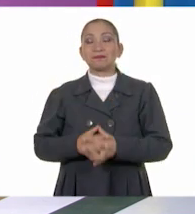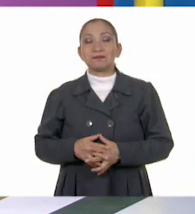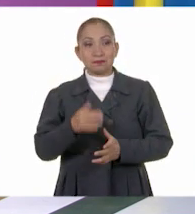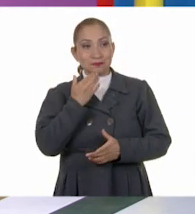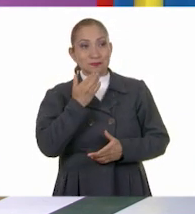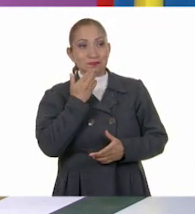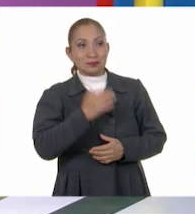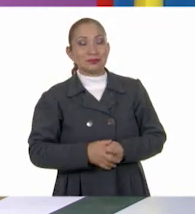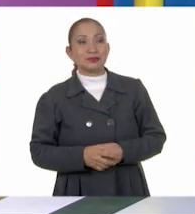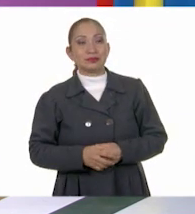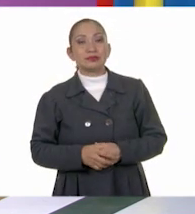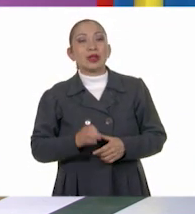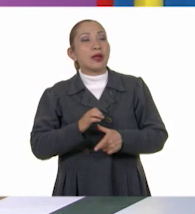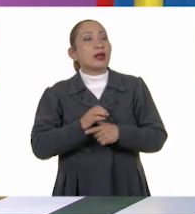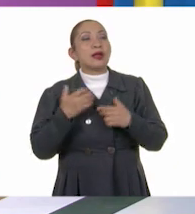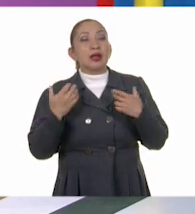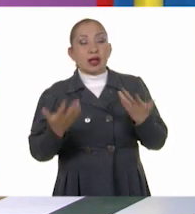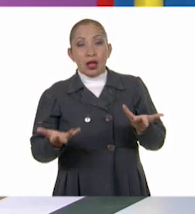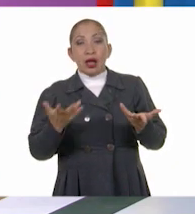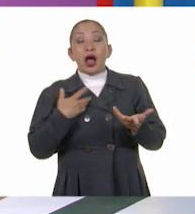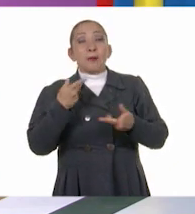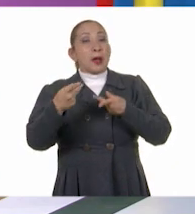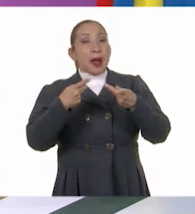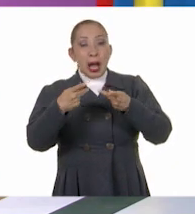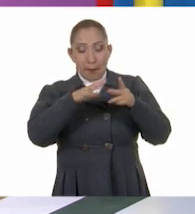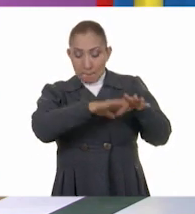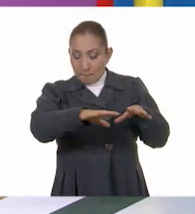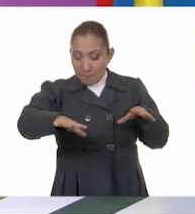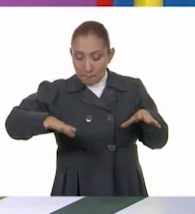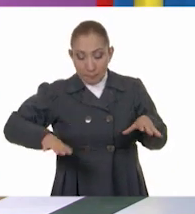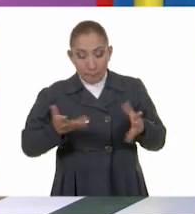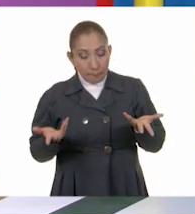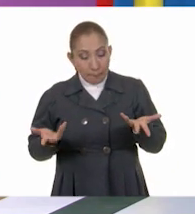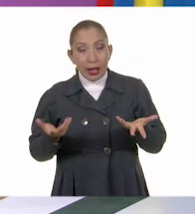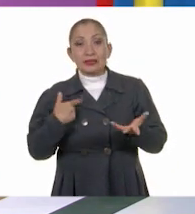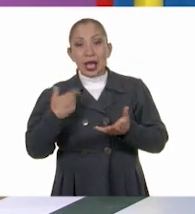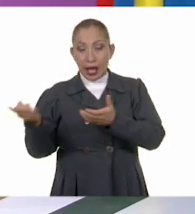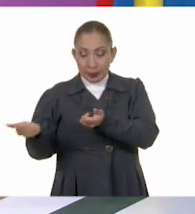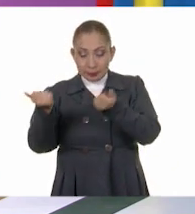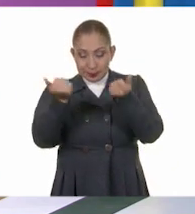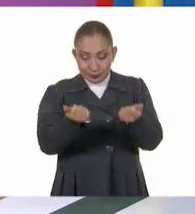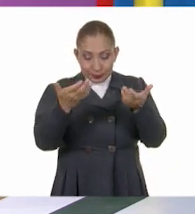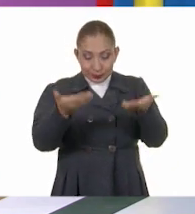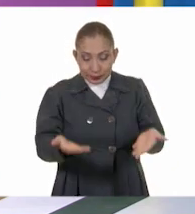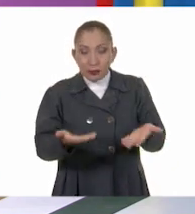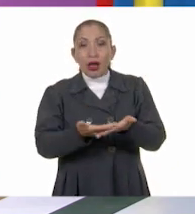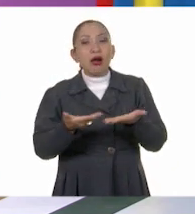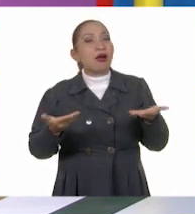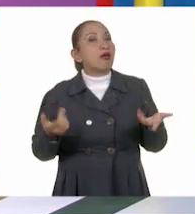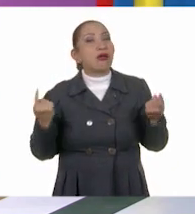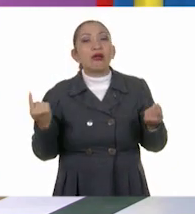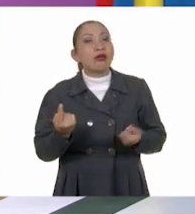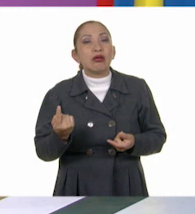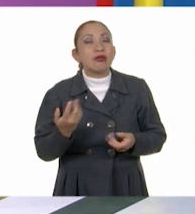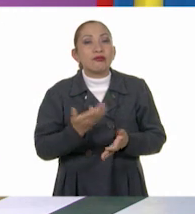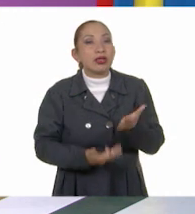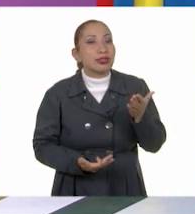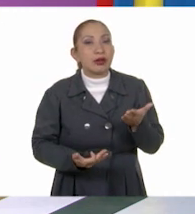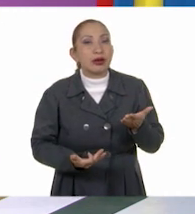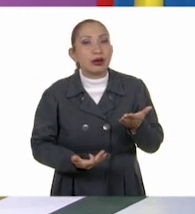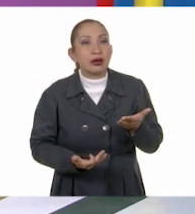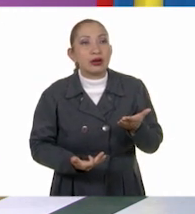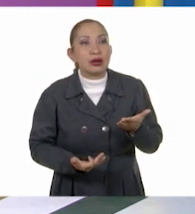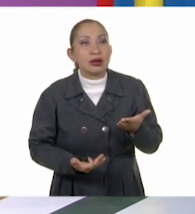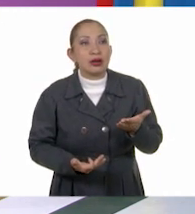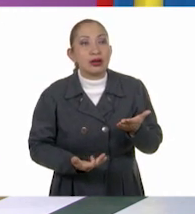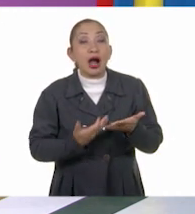bien. Entonces, bueno, ya que lo tenemos preparado, y ya que lo sacamos, ahora sí, nos falta,